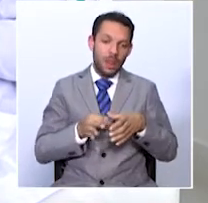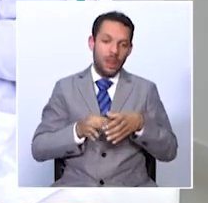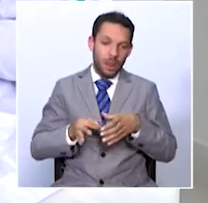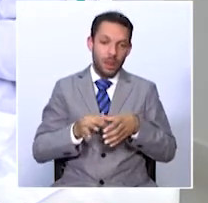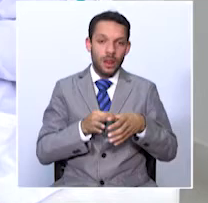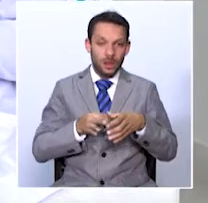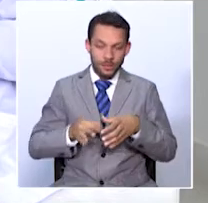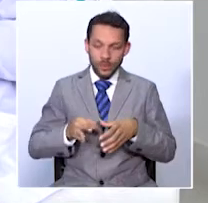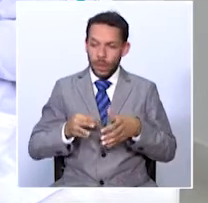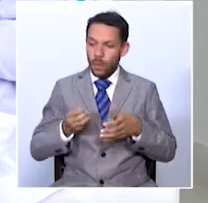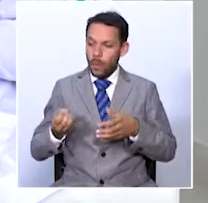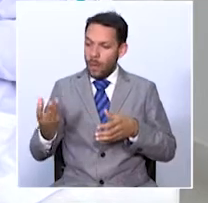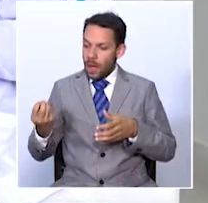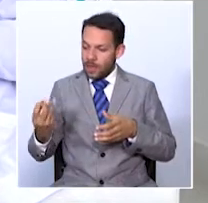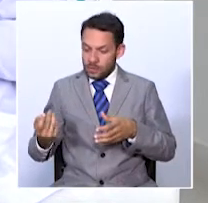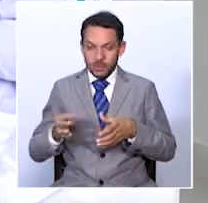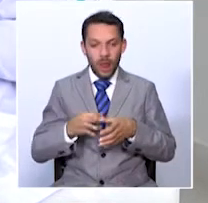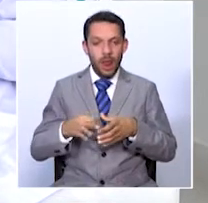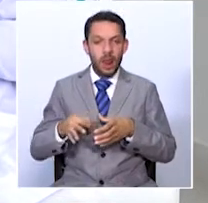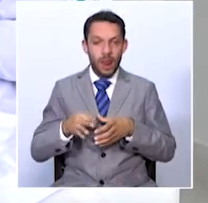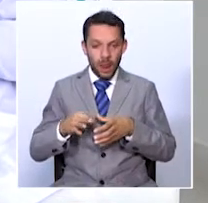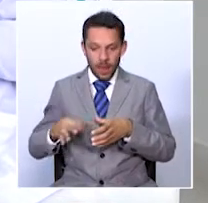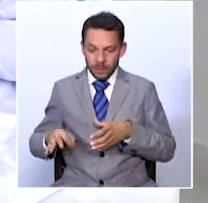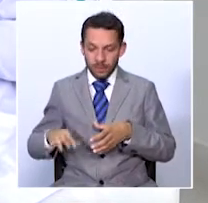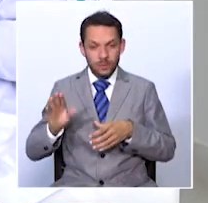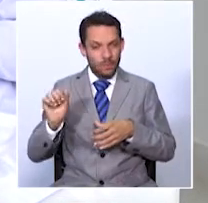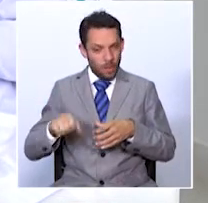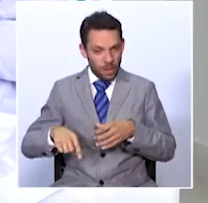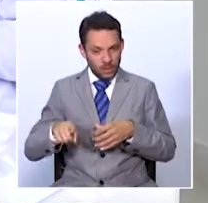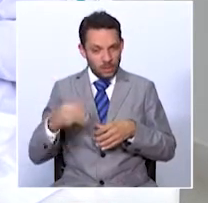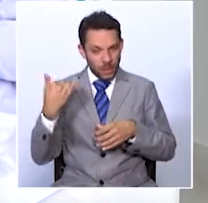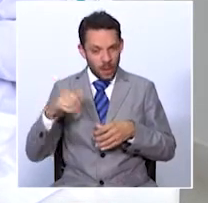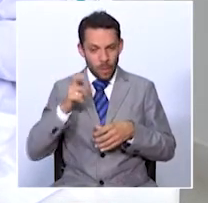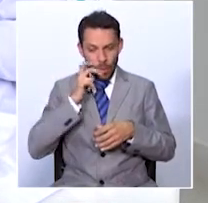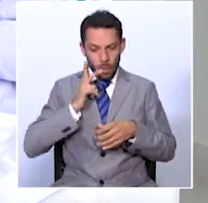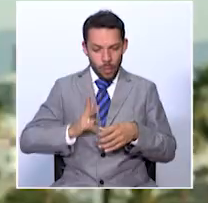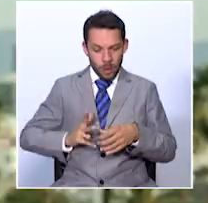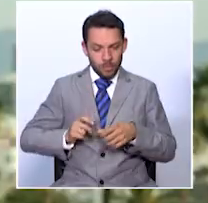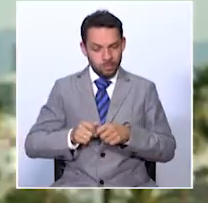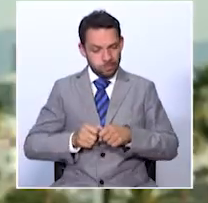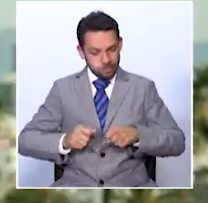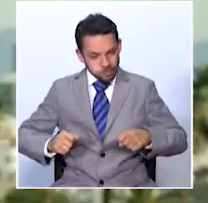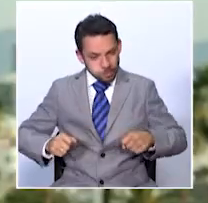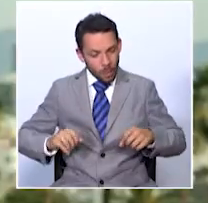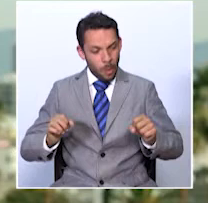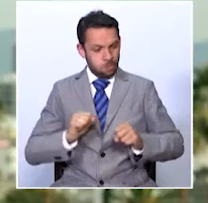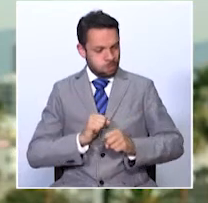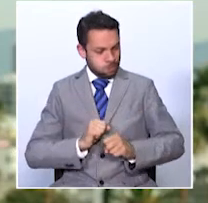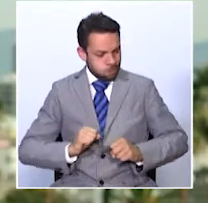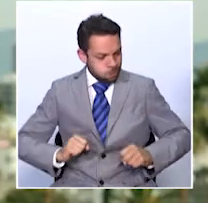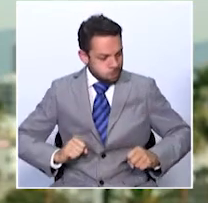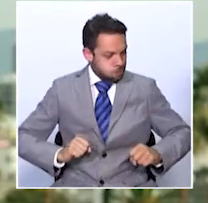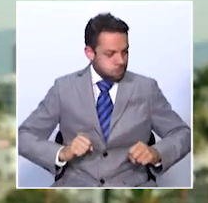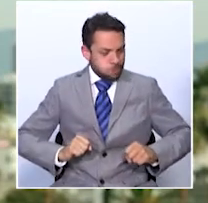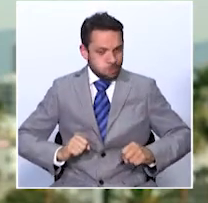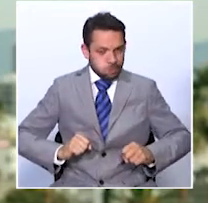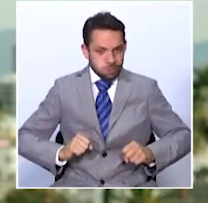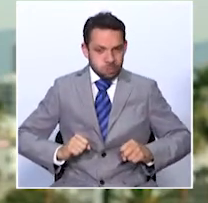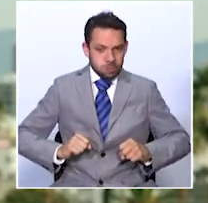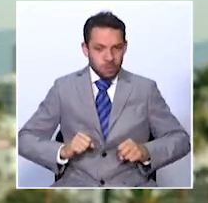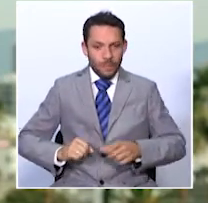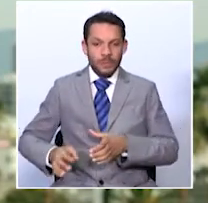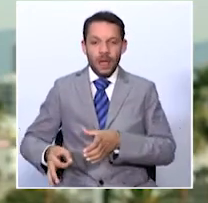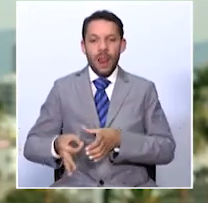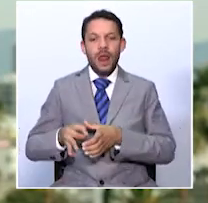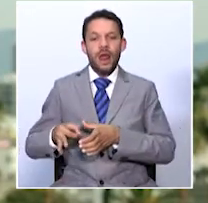de células, cuando se amplía el cuerpo, cuando se engorda, cuando hay obesidad, entonces esas células lo